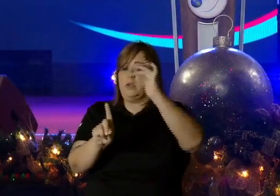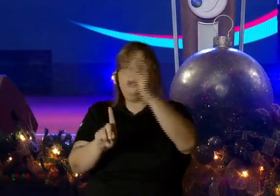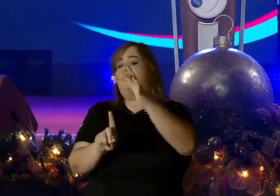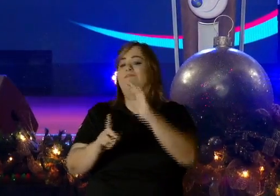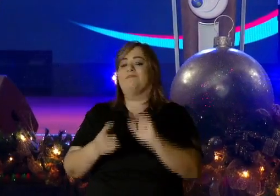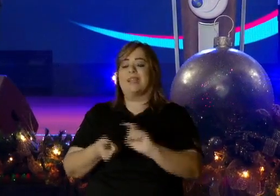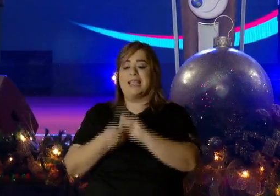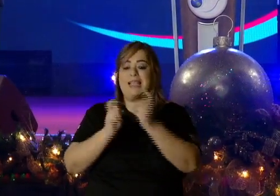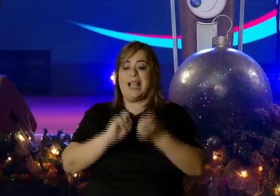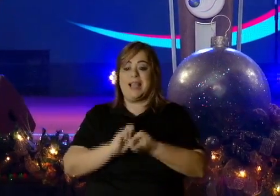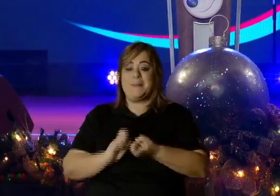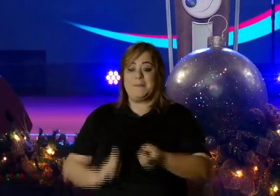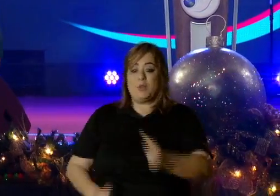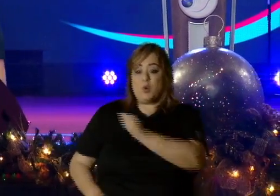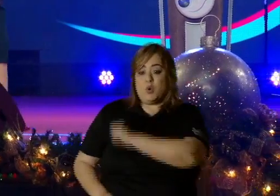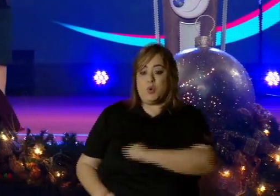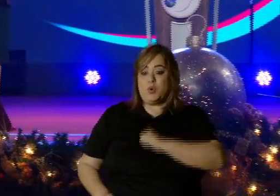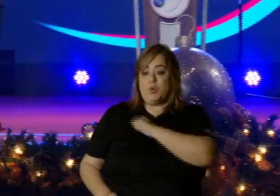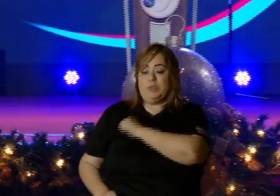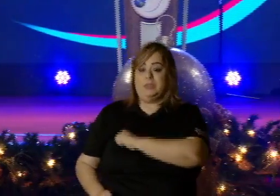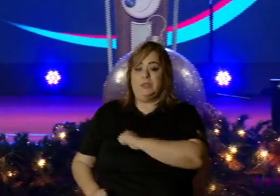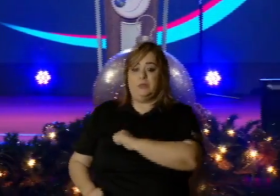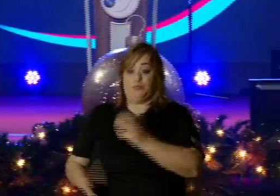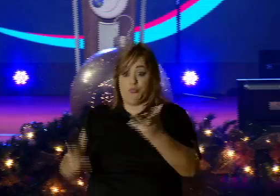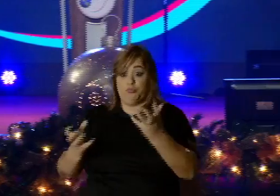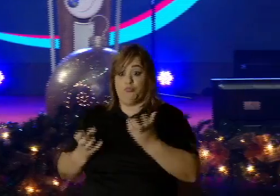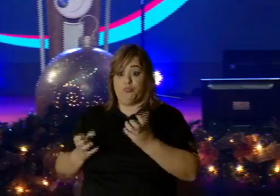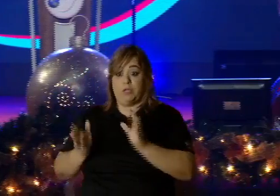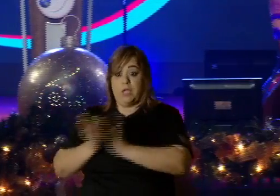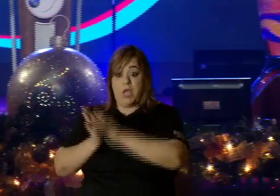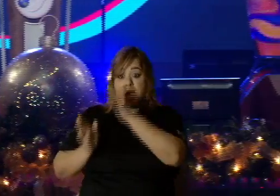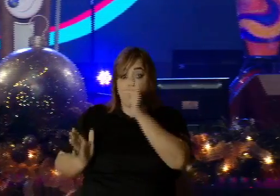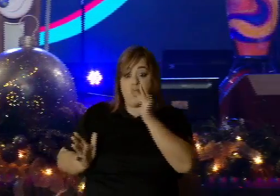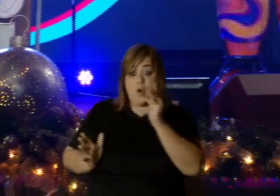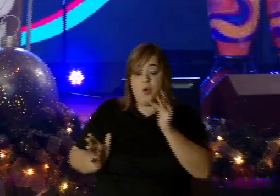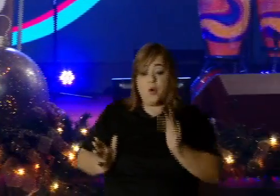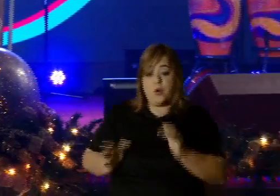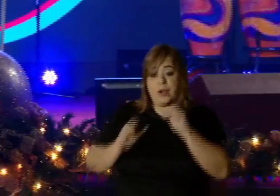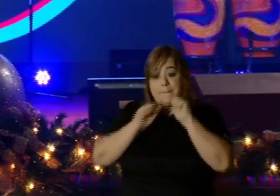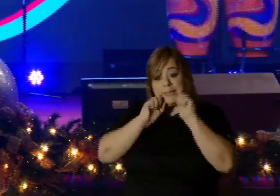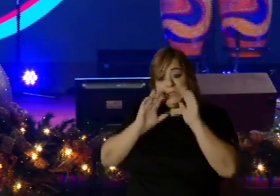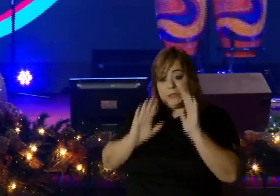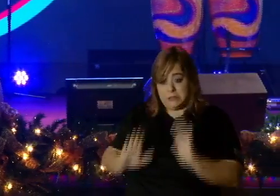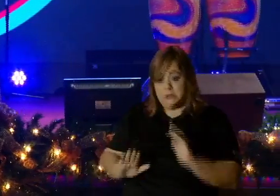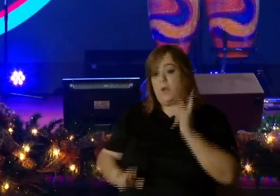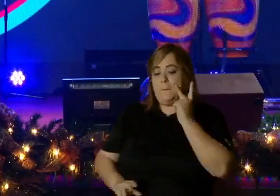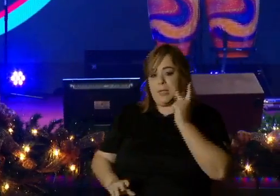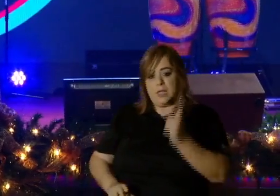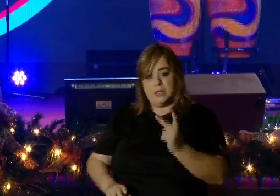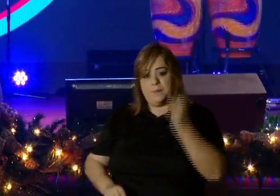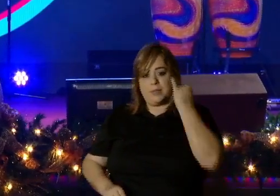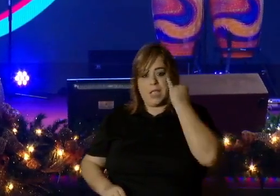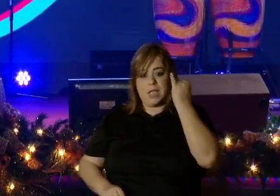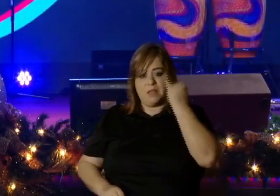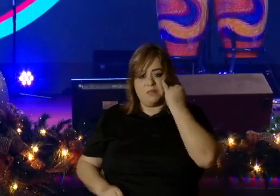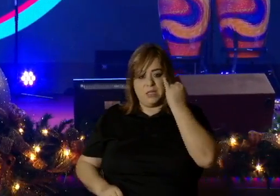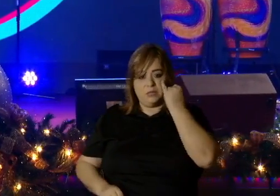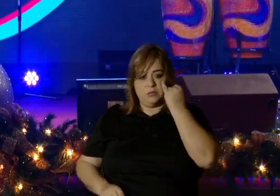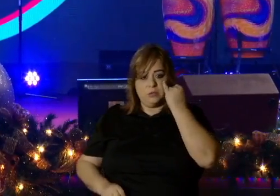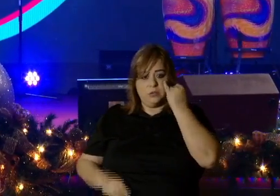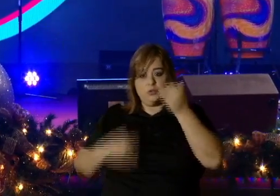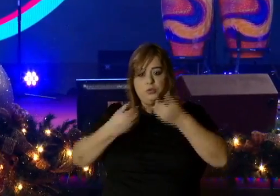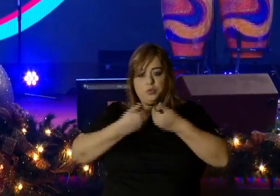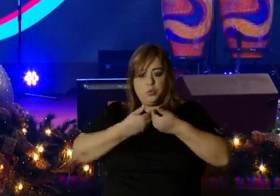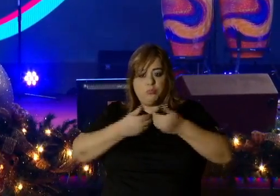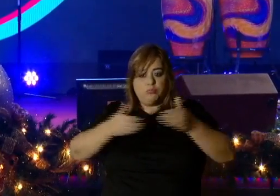actitud. Esto es asunto de actitud. Tú quieres gloria, verás gloria. Tú quieres bendición, verás bendición. Imagínese usted abrir un negocio por la